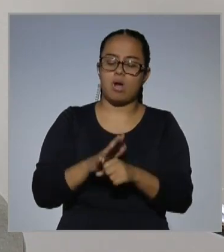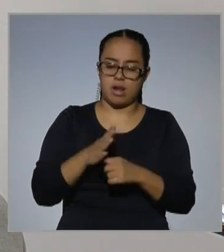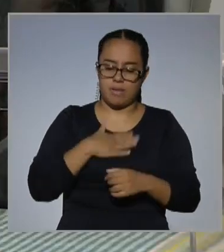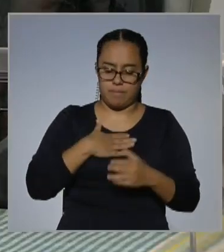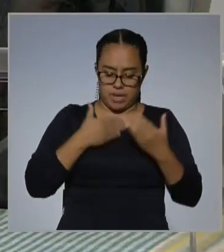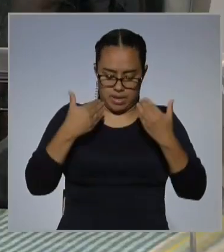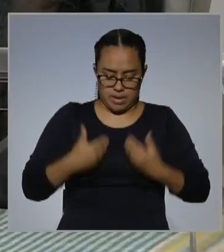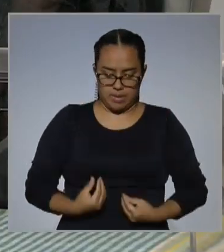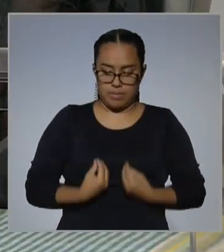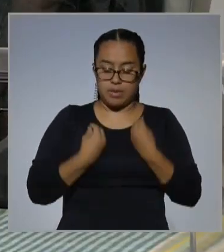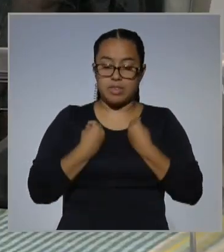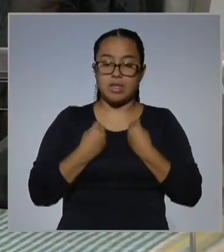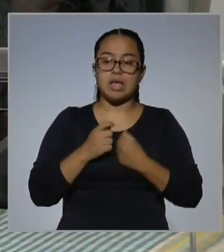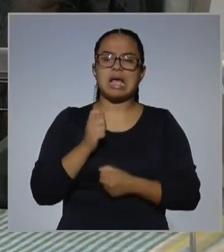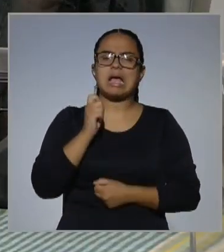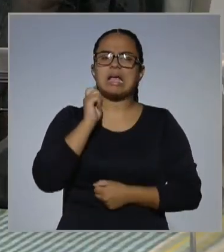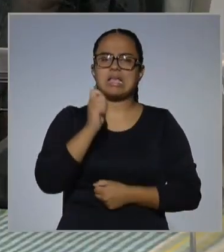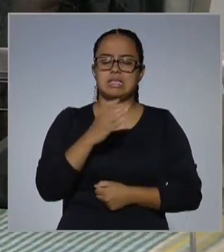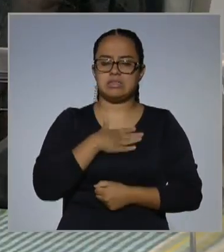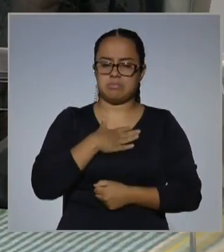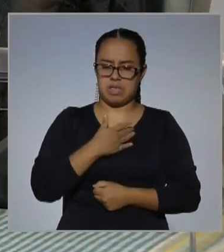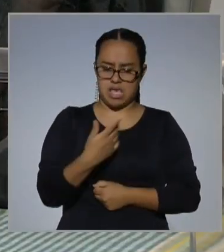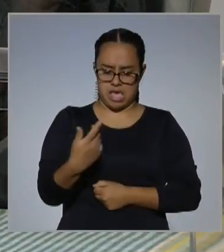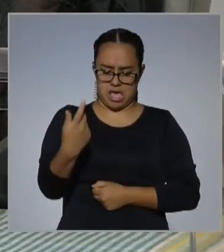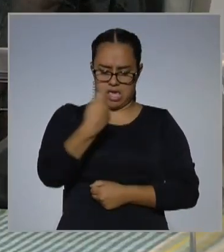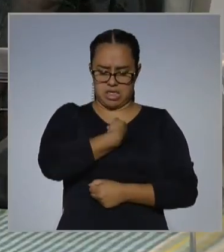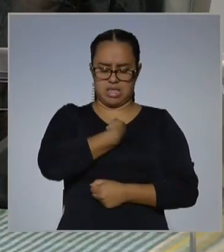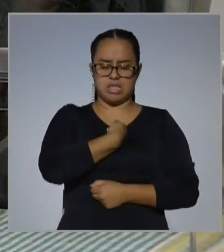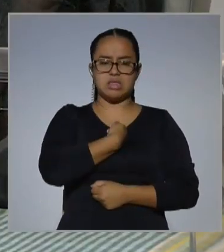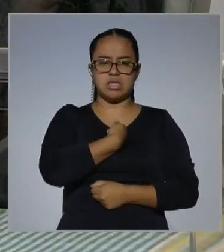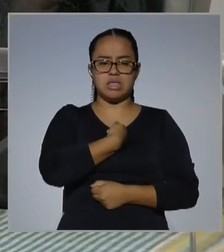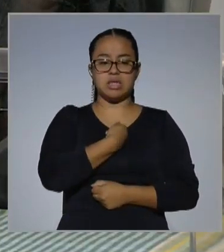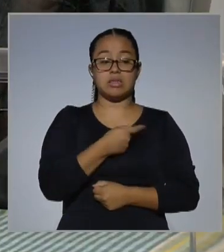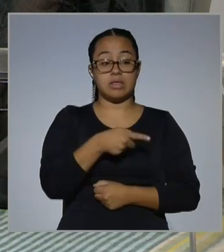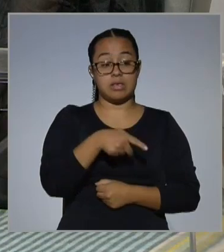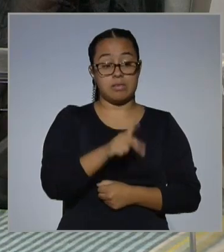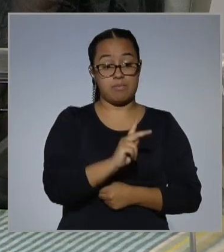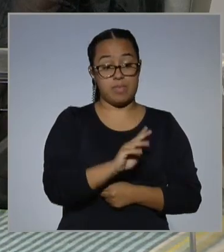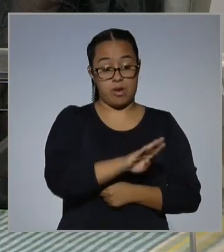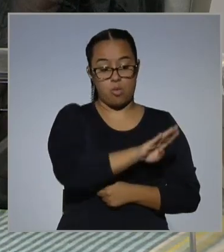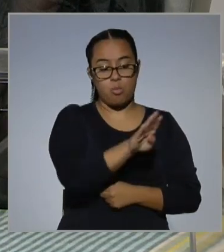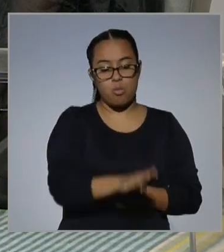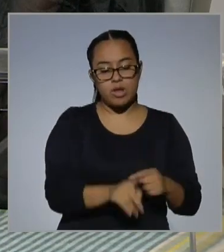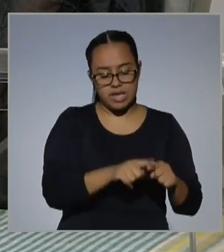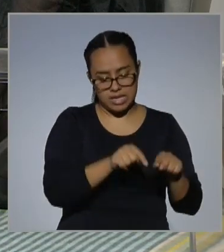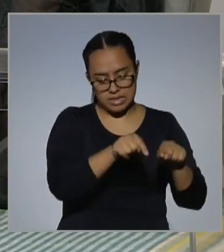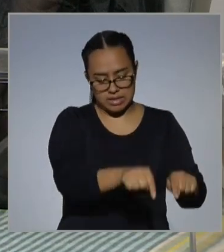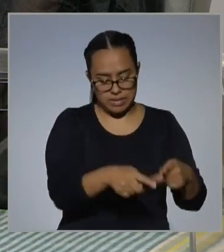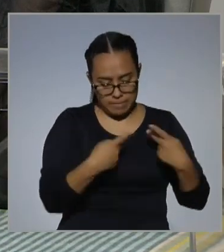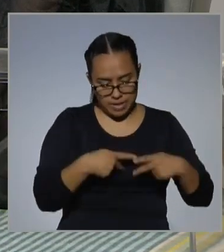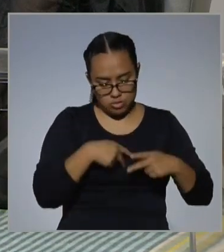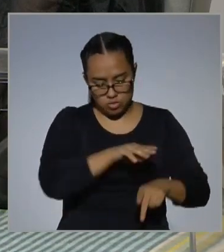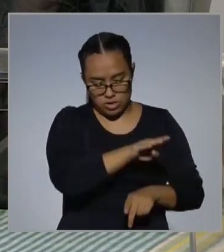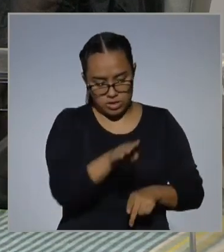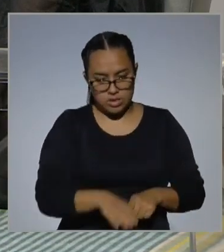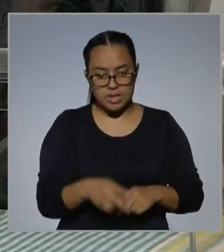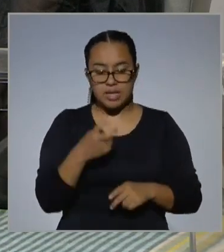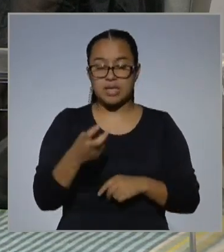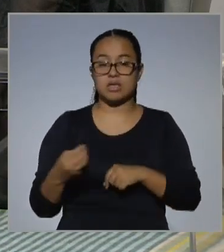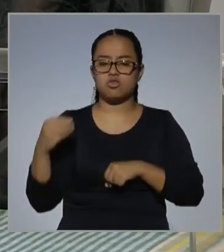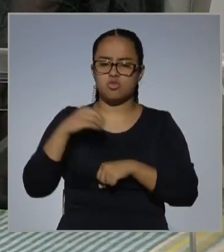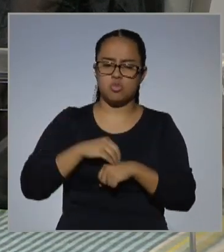sea, estamos hablando de identidad, pero también los muertos son otros. Y esta incorporación de